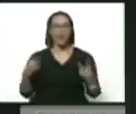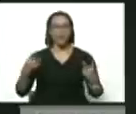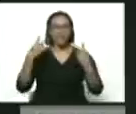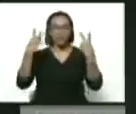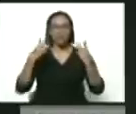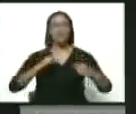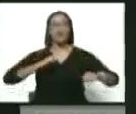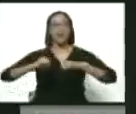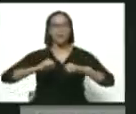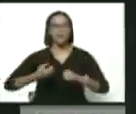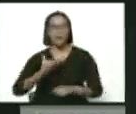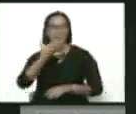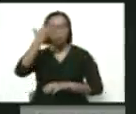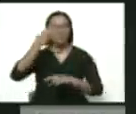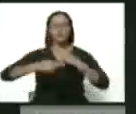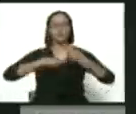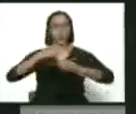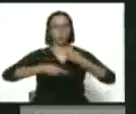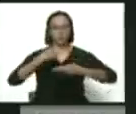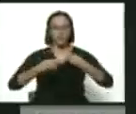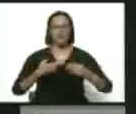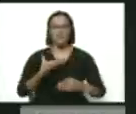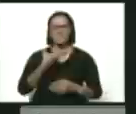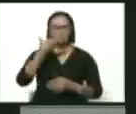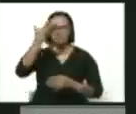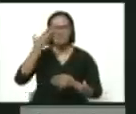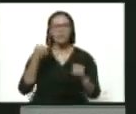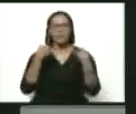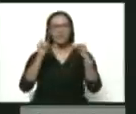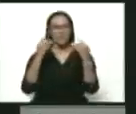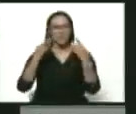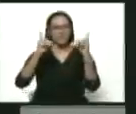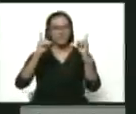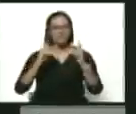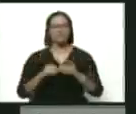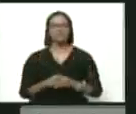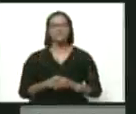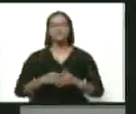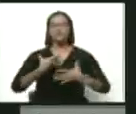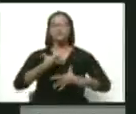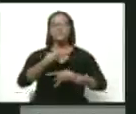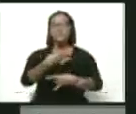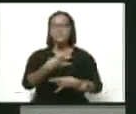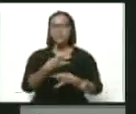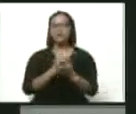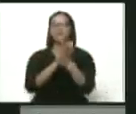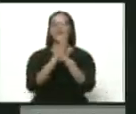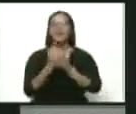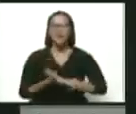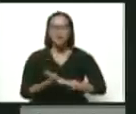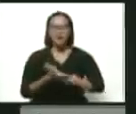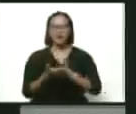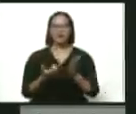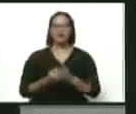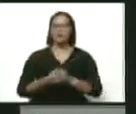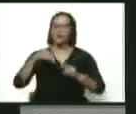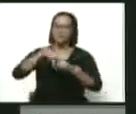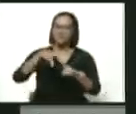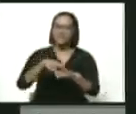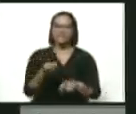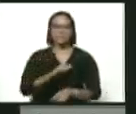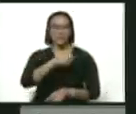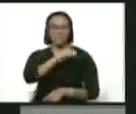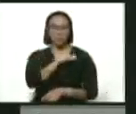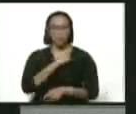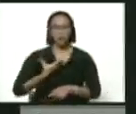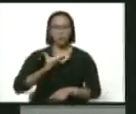movió el espíritu revolucionario, el espíritu independentista, su deseo de acabar con el colonialismo español, su